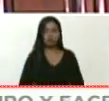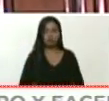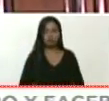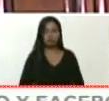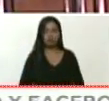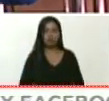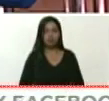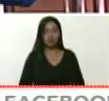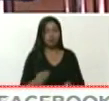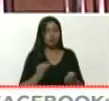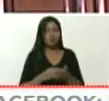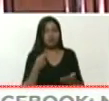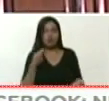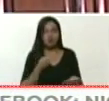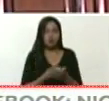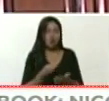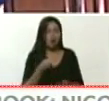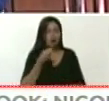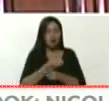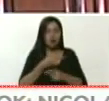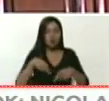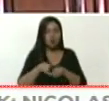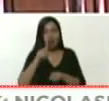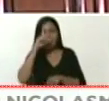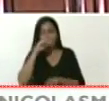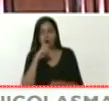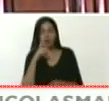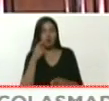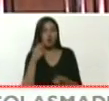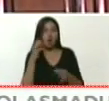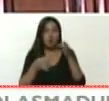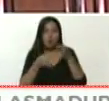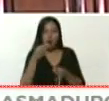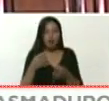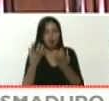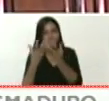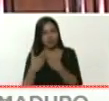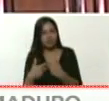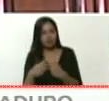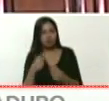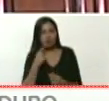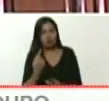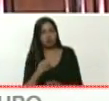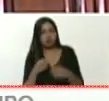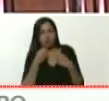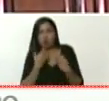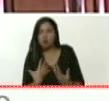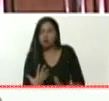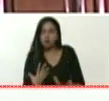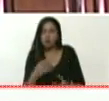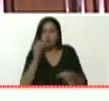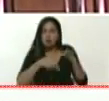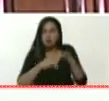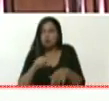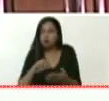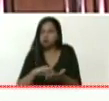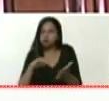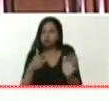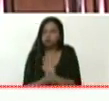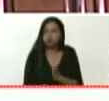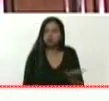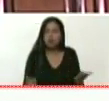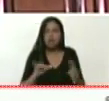Por miles, y se gradúan todos los años abogados y administradores. Yo digo, bueno, ¿y los agrónomos? ¿Y